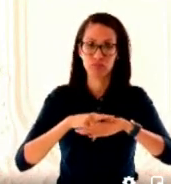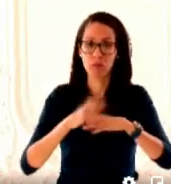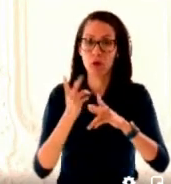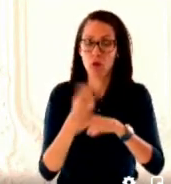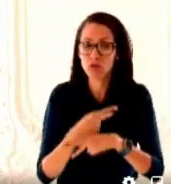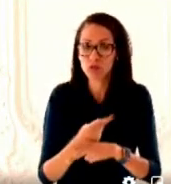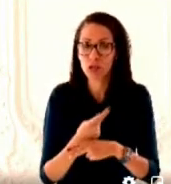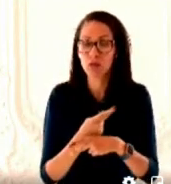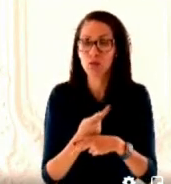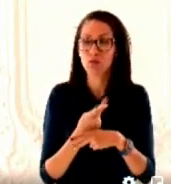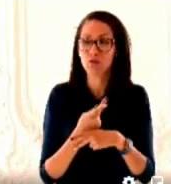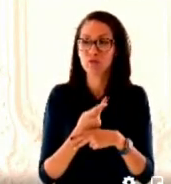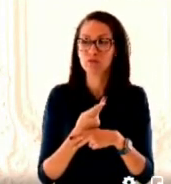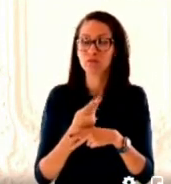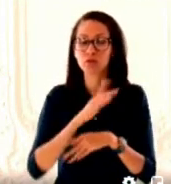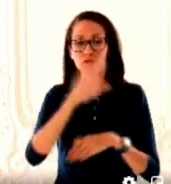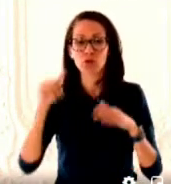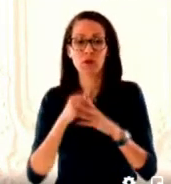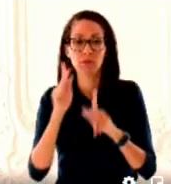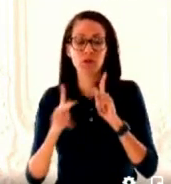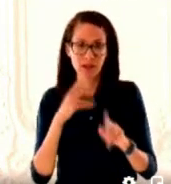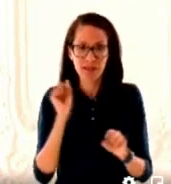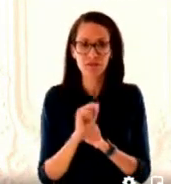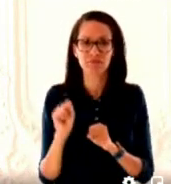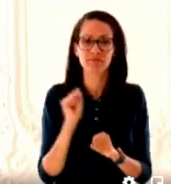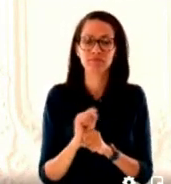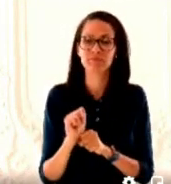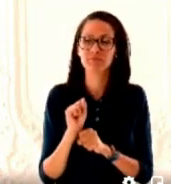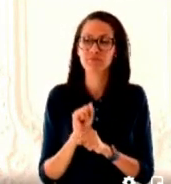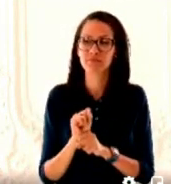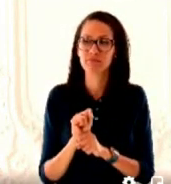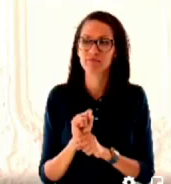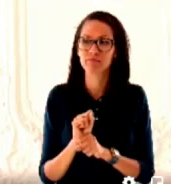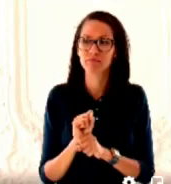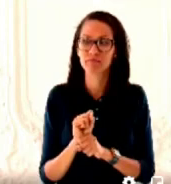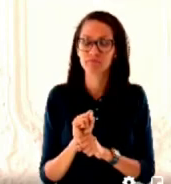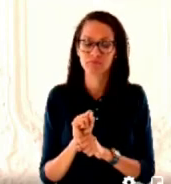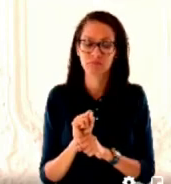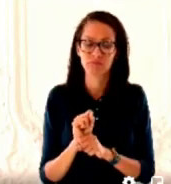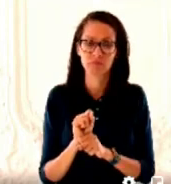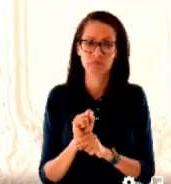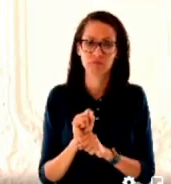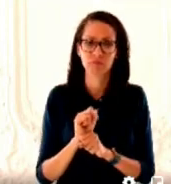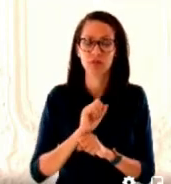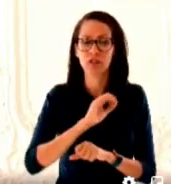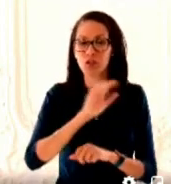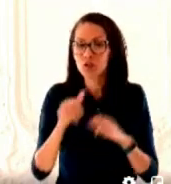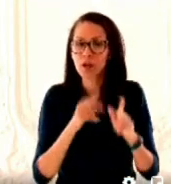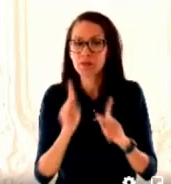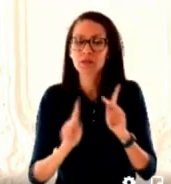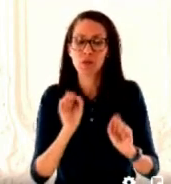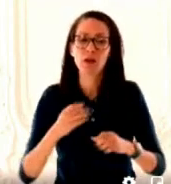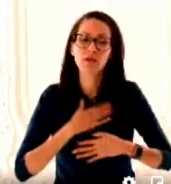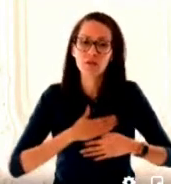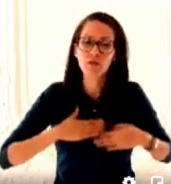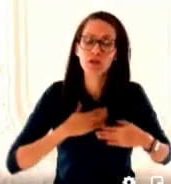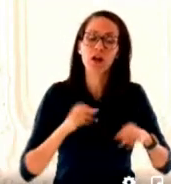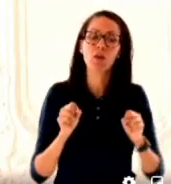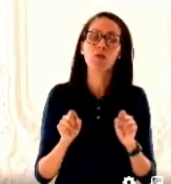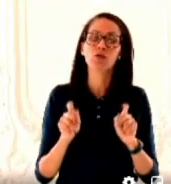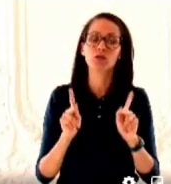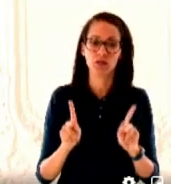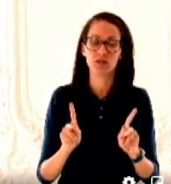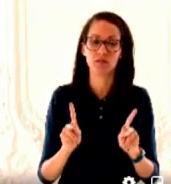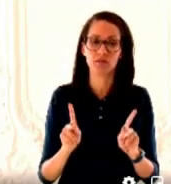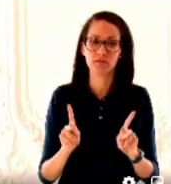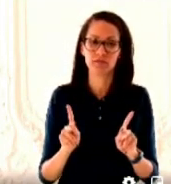productivo, donde todo el mundo trabaja, donde todo el mundo puede disfrutar las oportunidades que